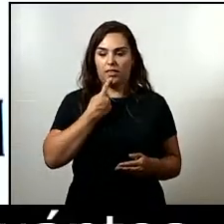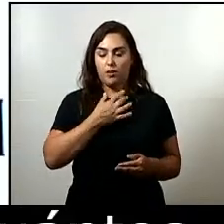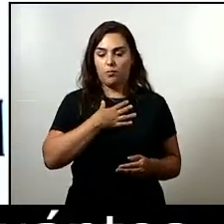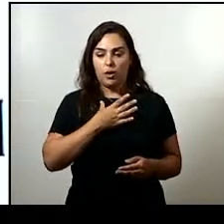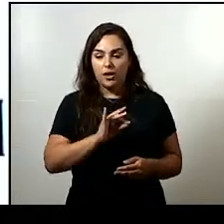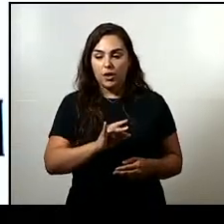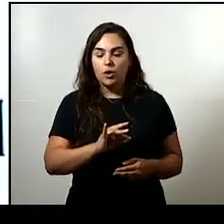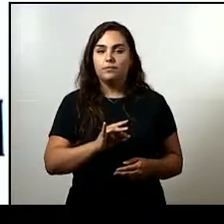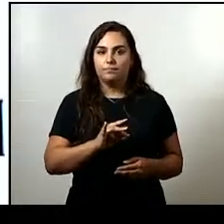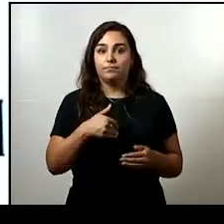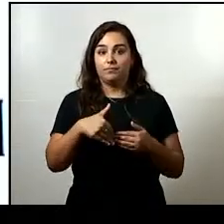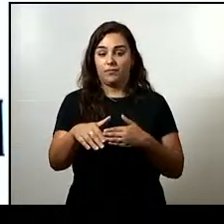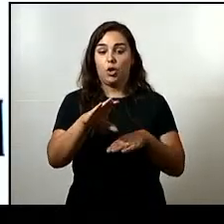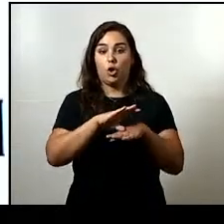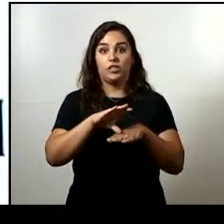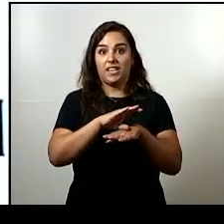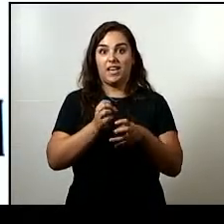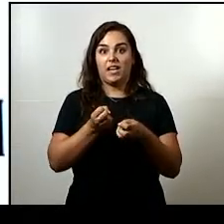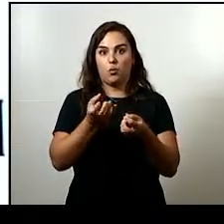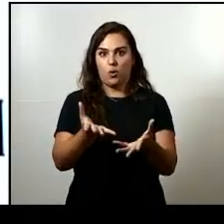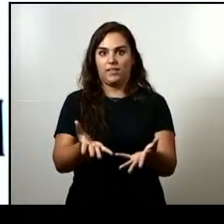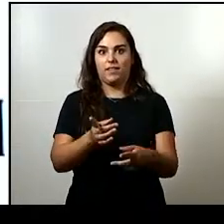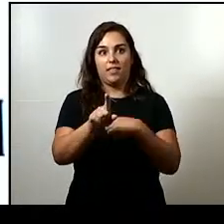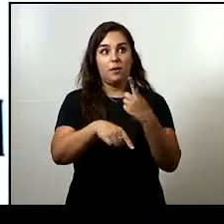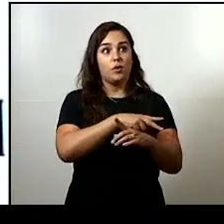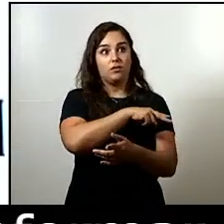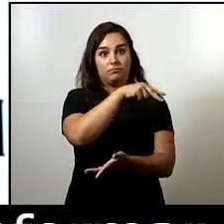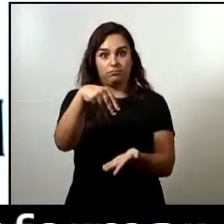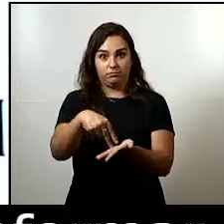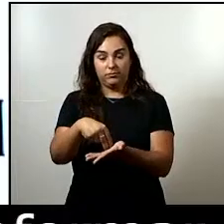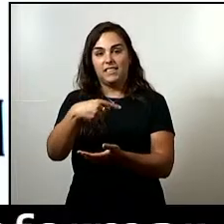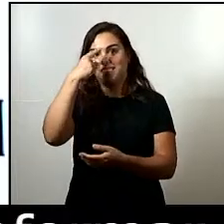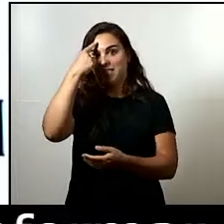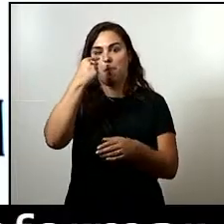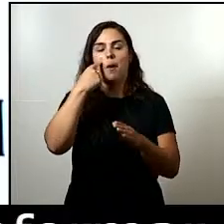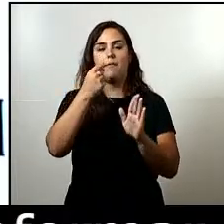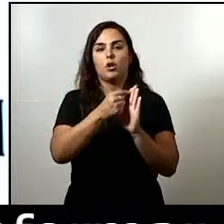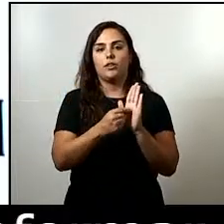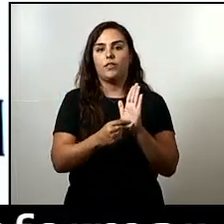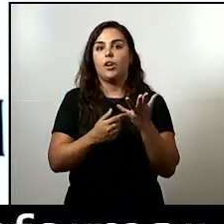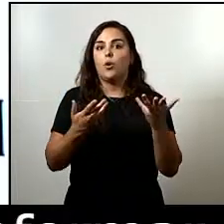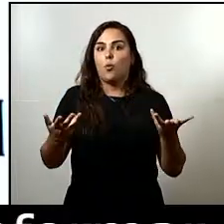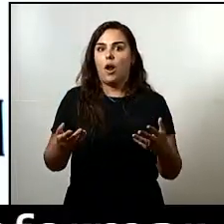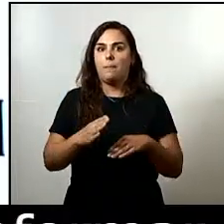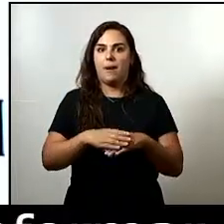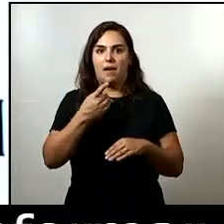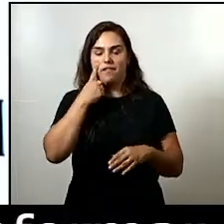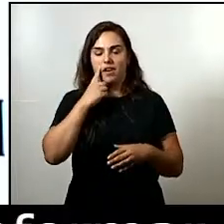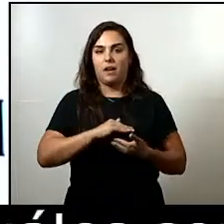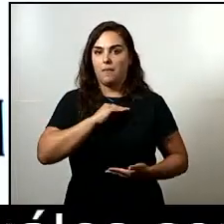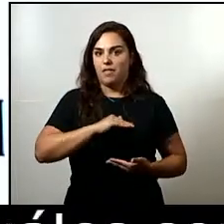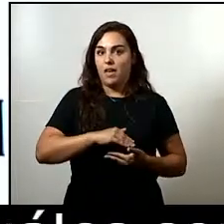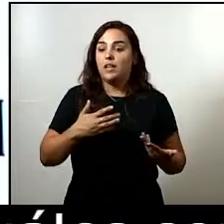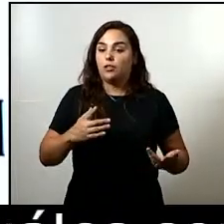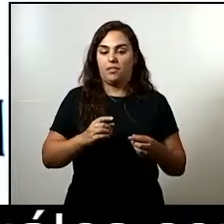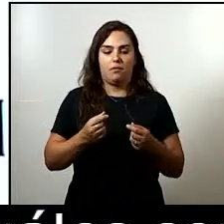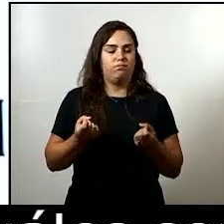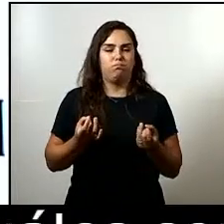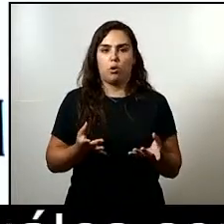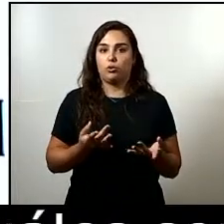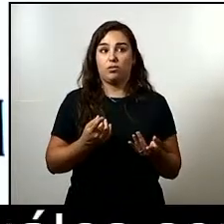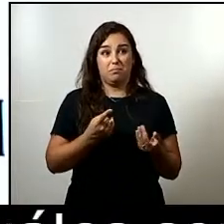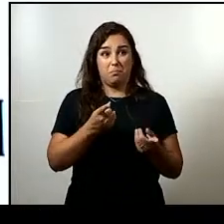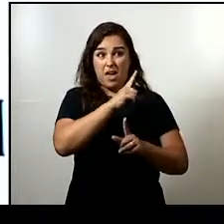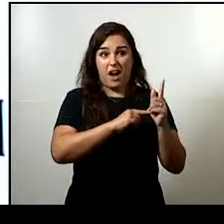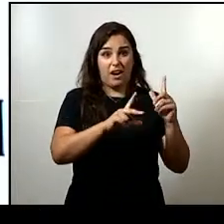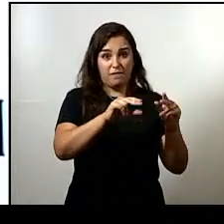va a informar la consejera en el momento que venga y sepamos cuáles son las condiciones para esa capacidad. Inmediatamente la consejera en su regreso del viaje